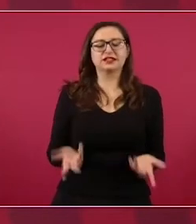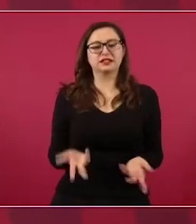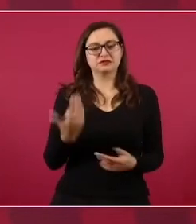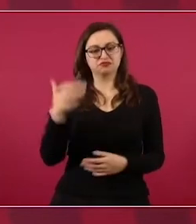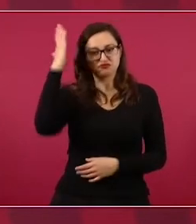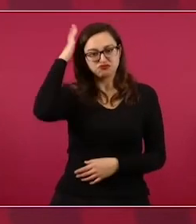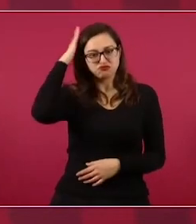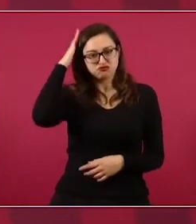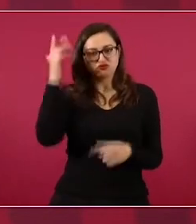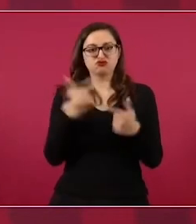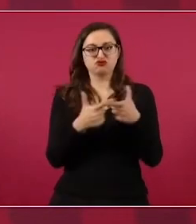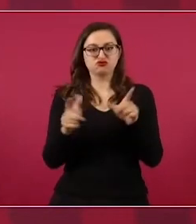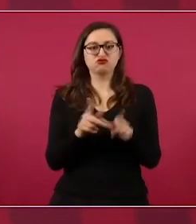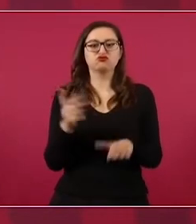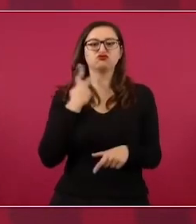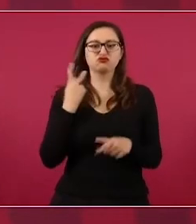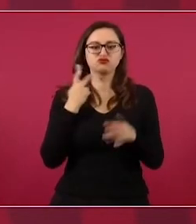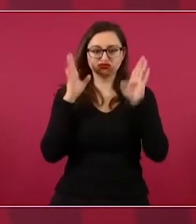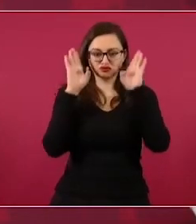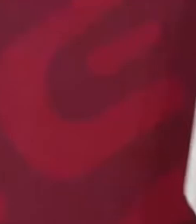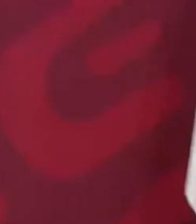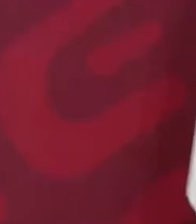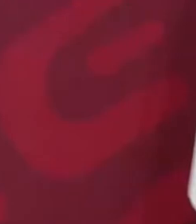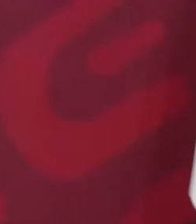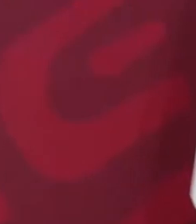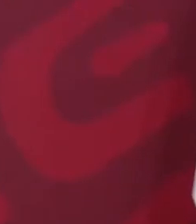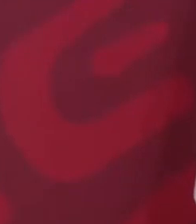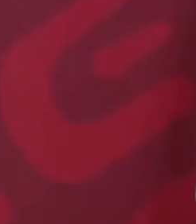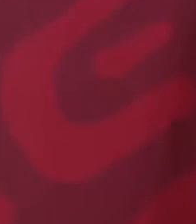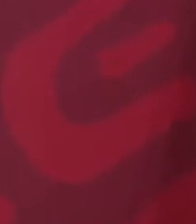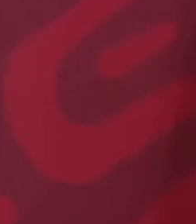dirigentes de partidos conservadores